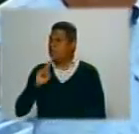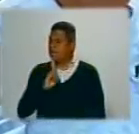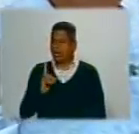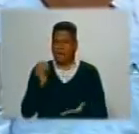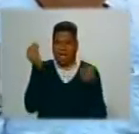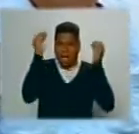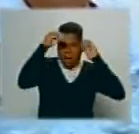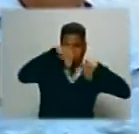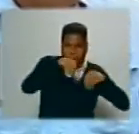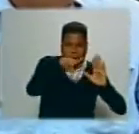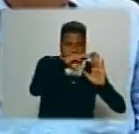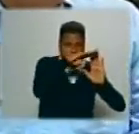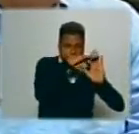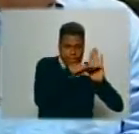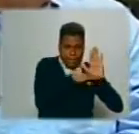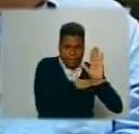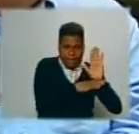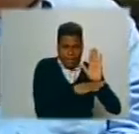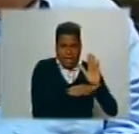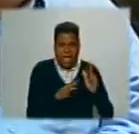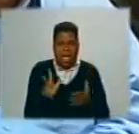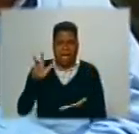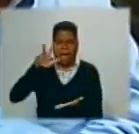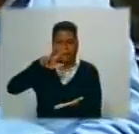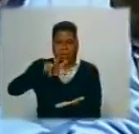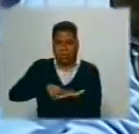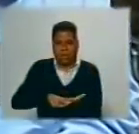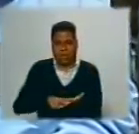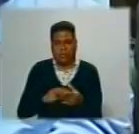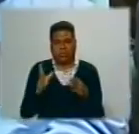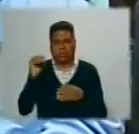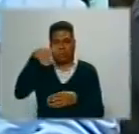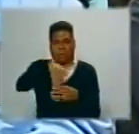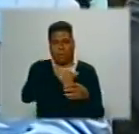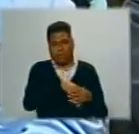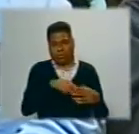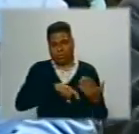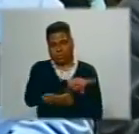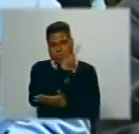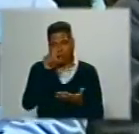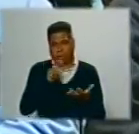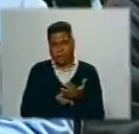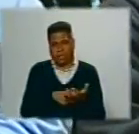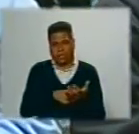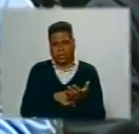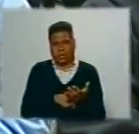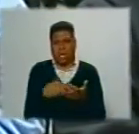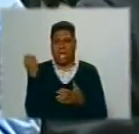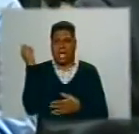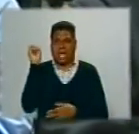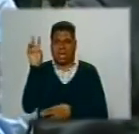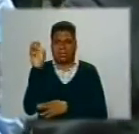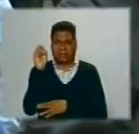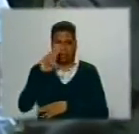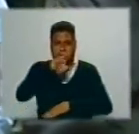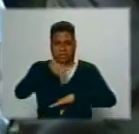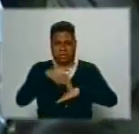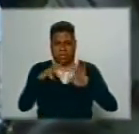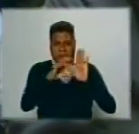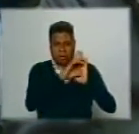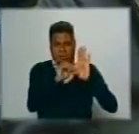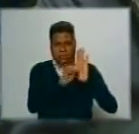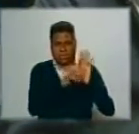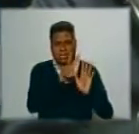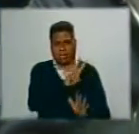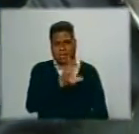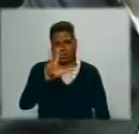del decreto constituyente aprobado mediante el voto unánime de esta Asamblea Nacional Constituyente el pasado 23 de